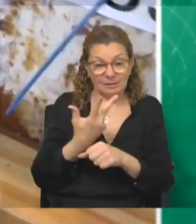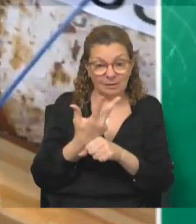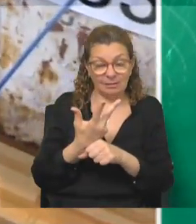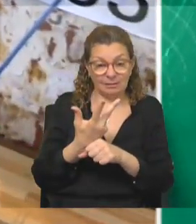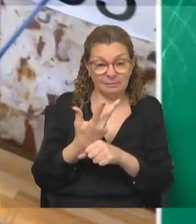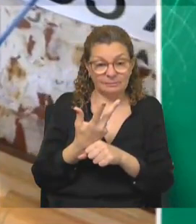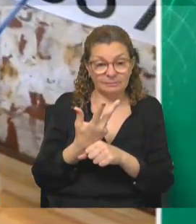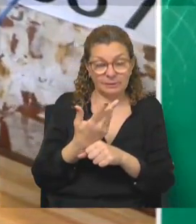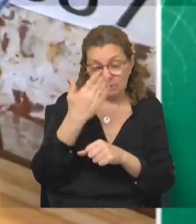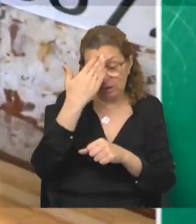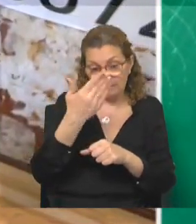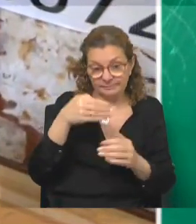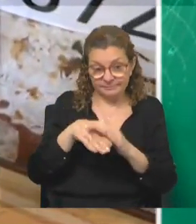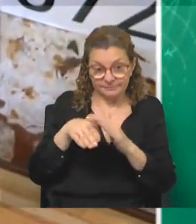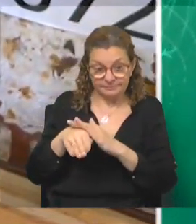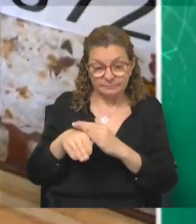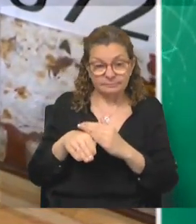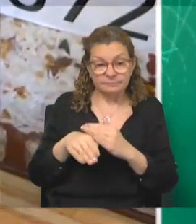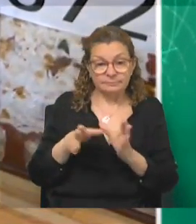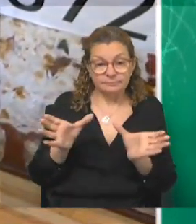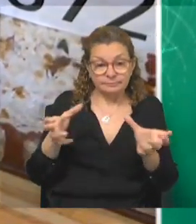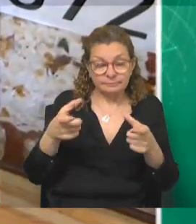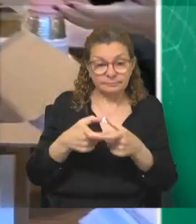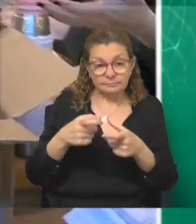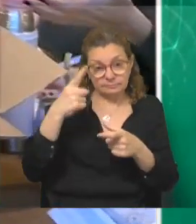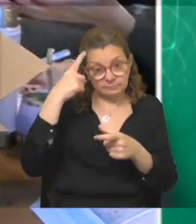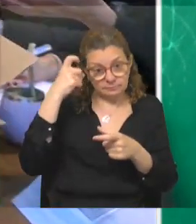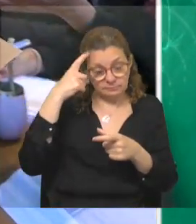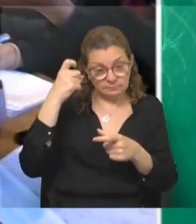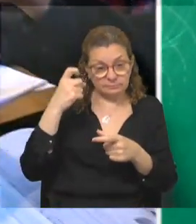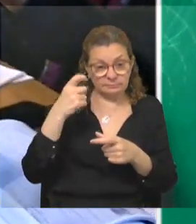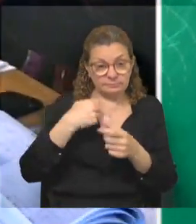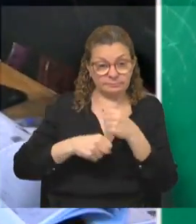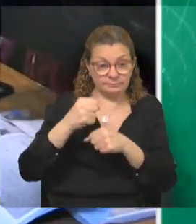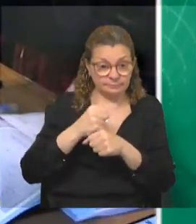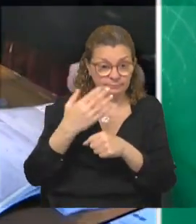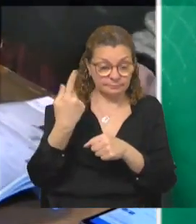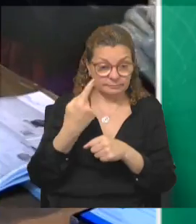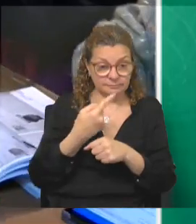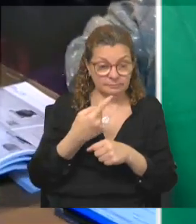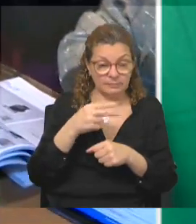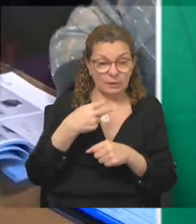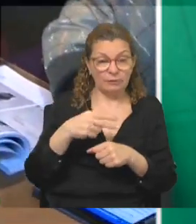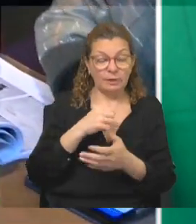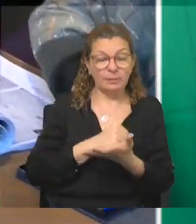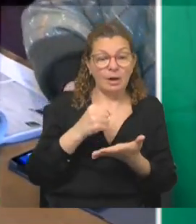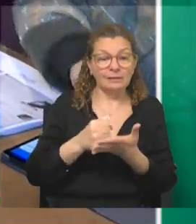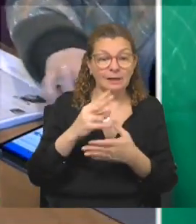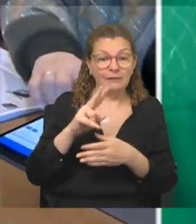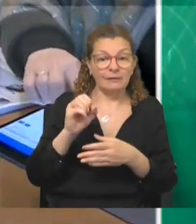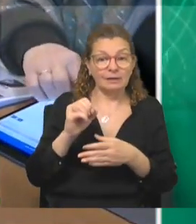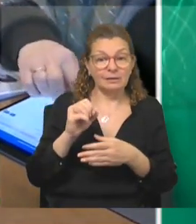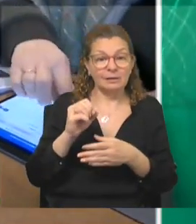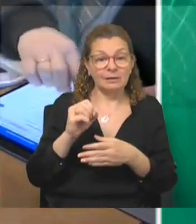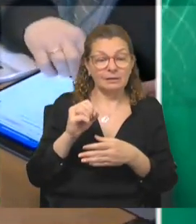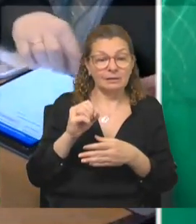para representante del frente amplio o sea que integraron la comisión de expertos durante el año que funcionó desde noviembre del 20 a noviembre uno